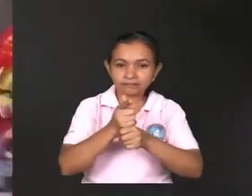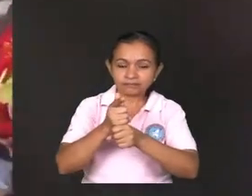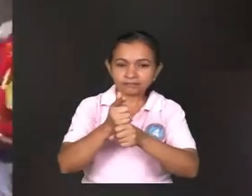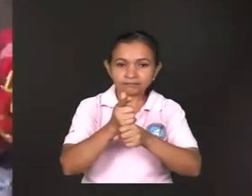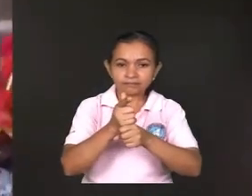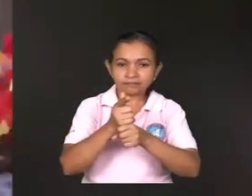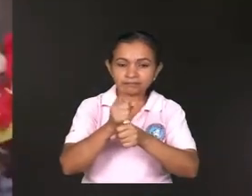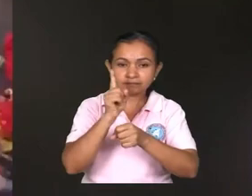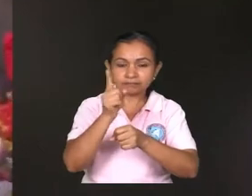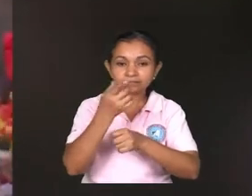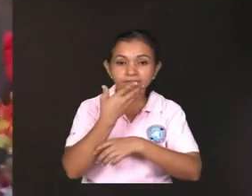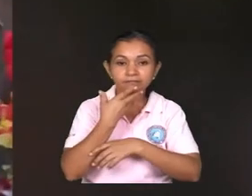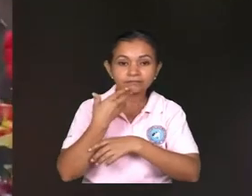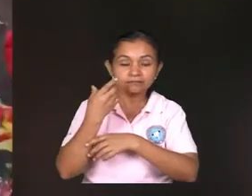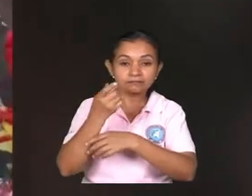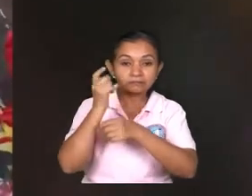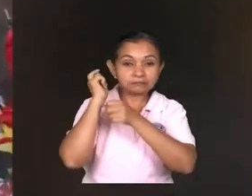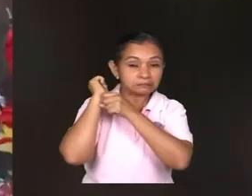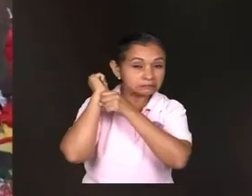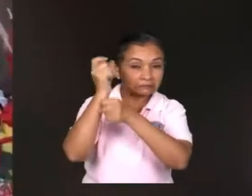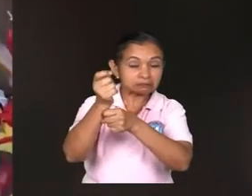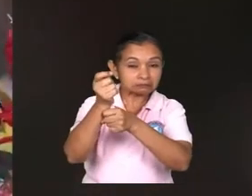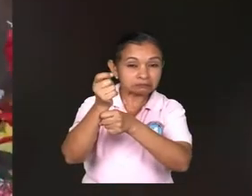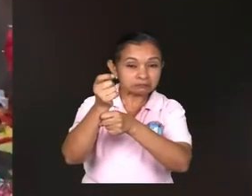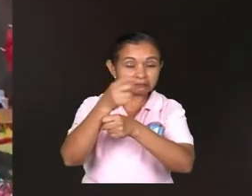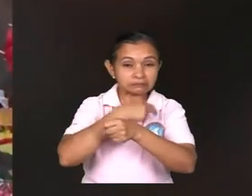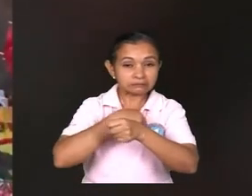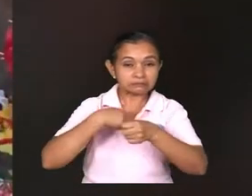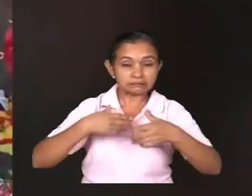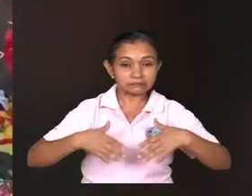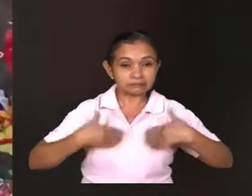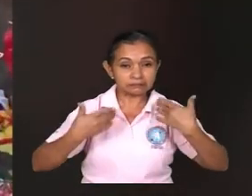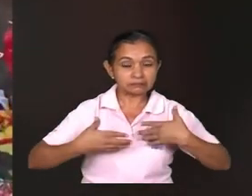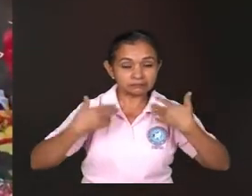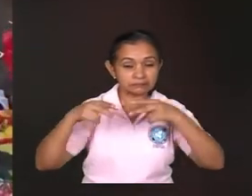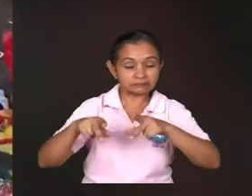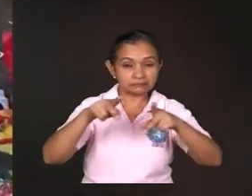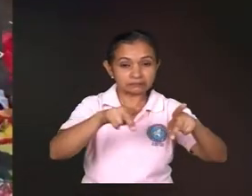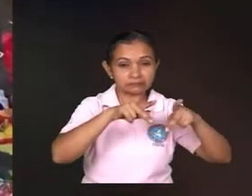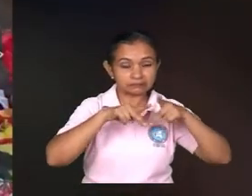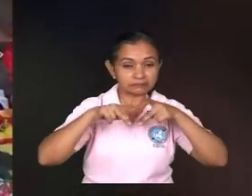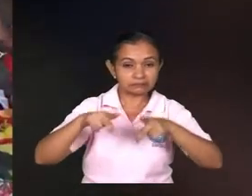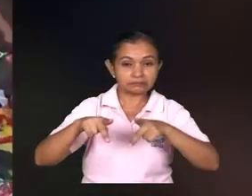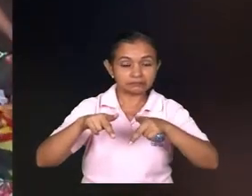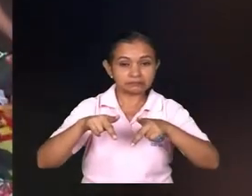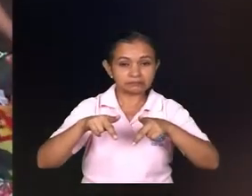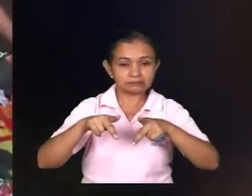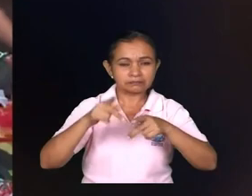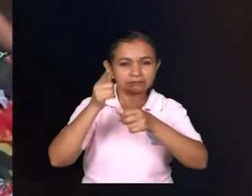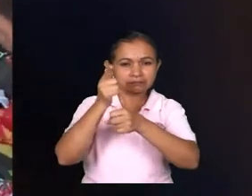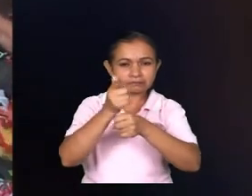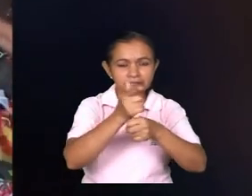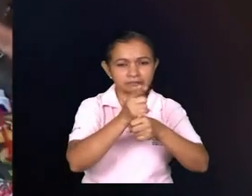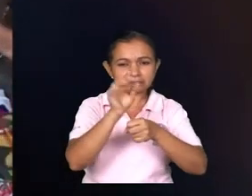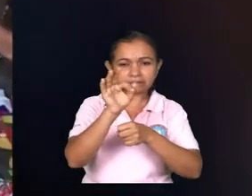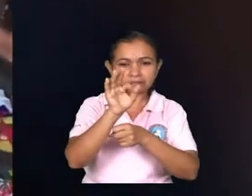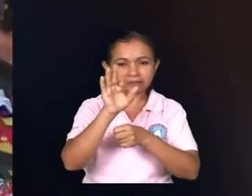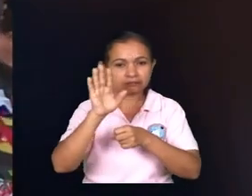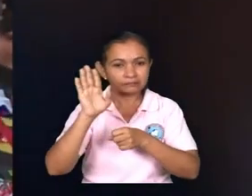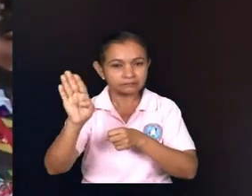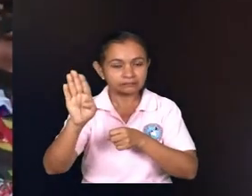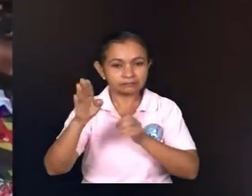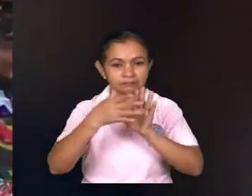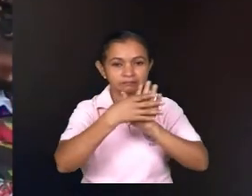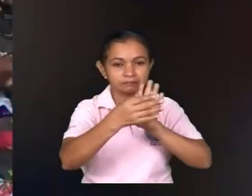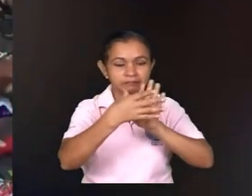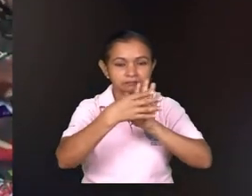el que un joven rompe el juguete y genera emoción entre los presentes. El clip llegó a Facebook y no tardó en